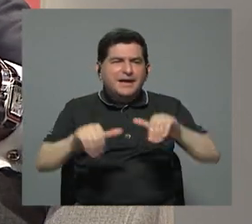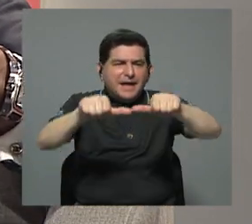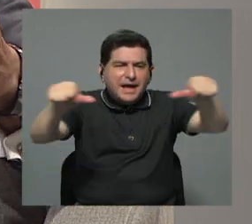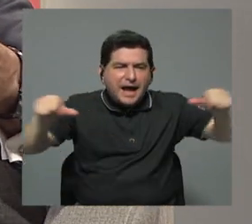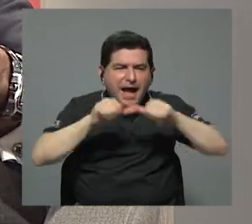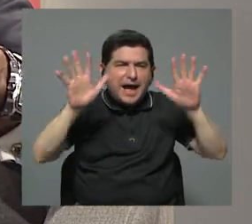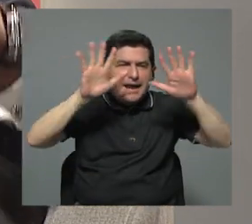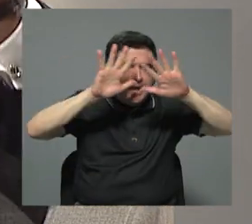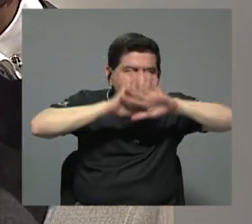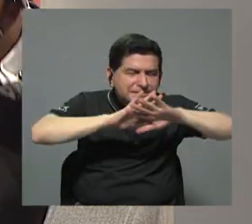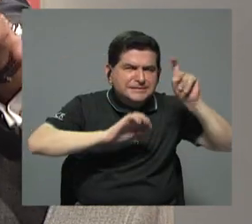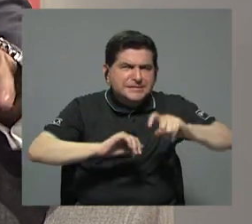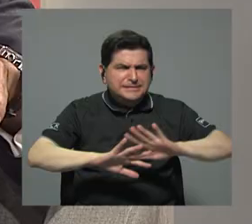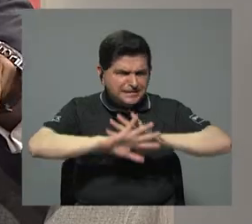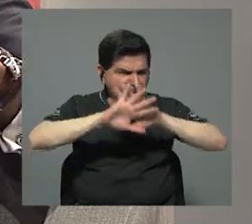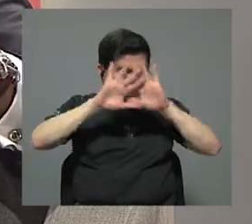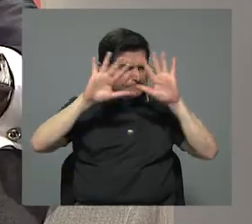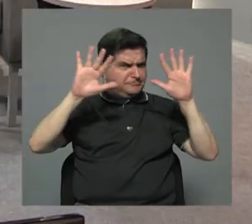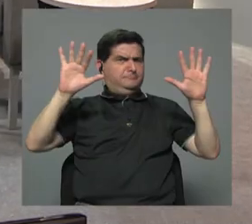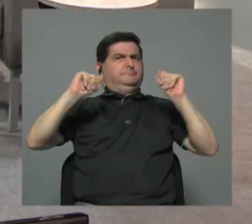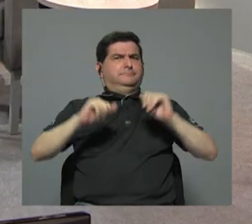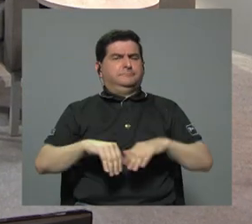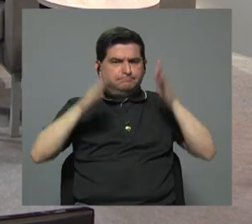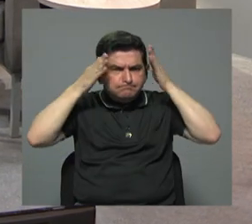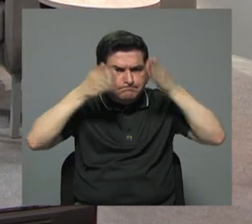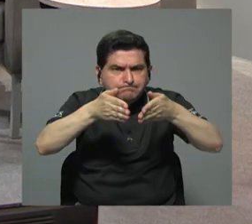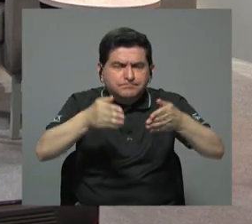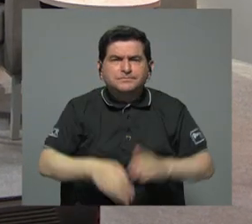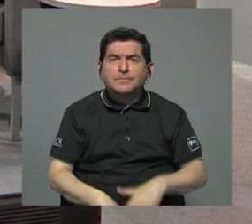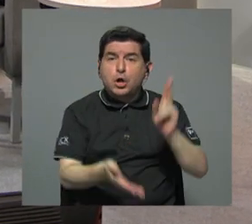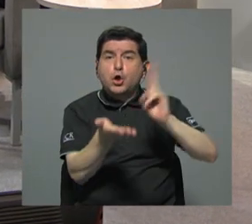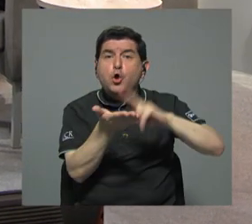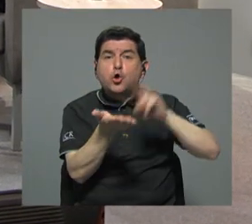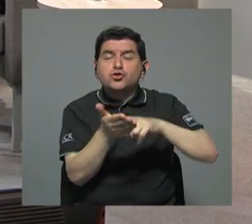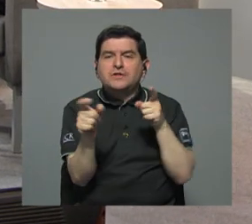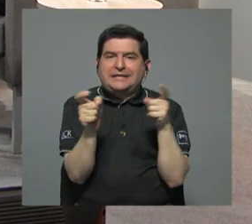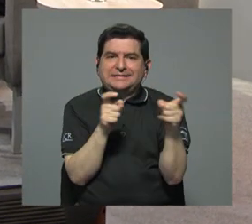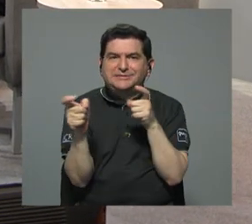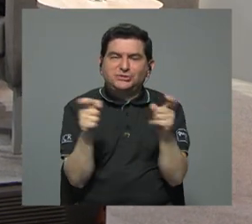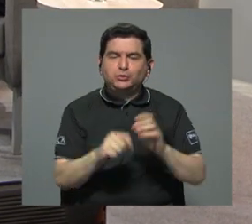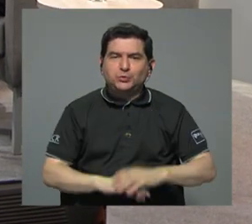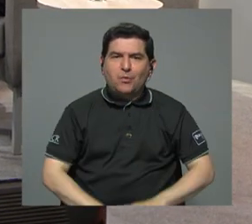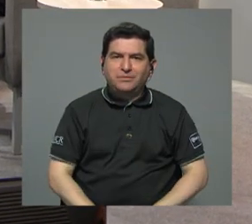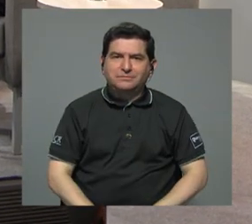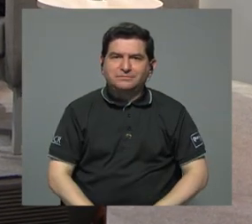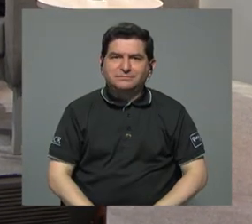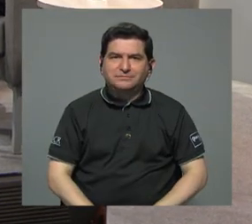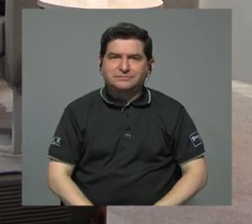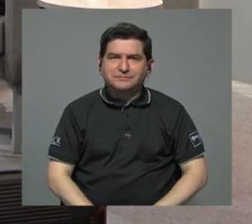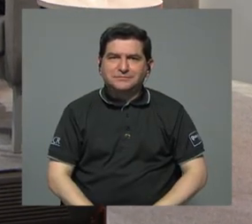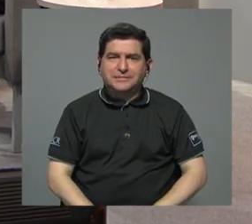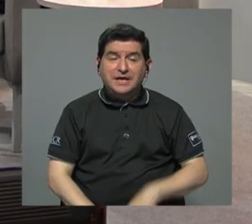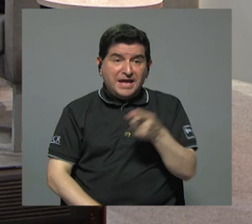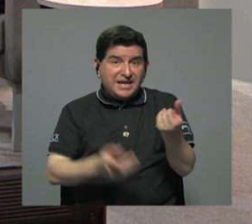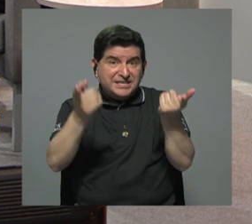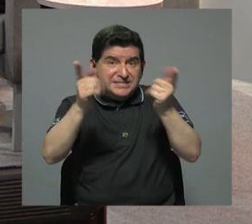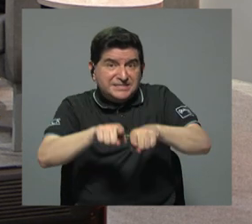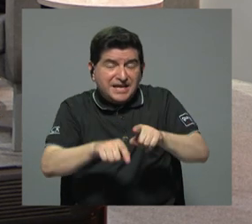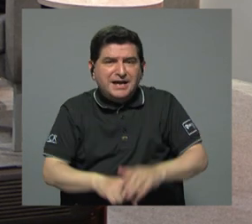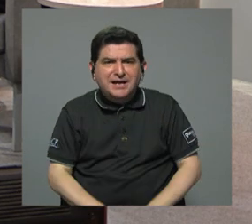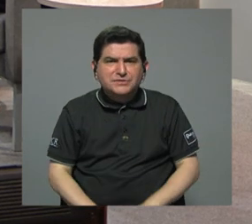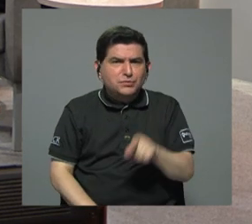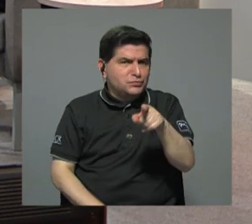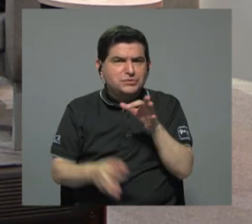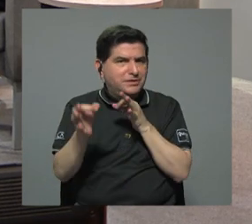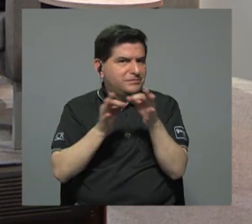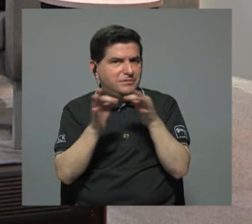hay que clarificar esa ley y ponerlos los focos ya decía la contratación administrativa no pusiste la hora en su recuento